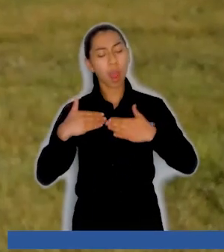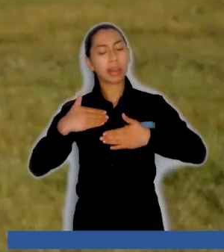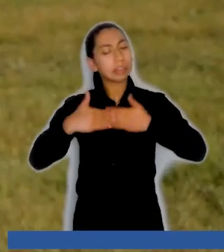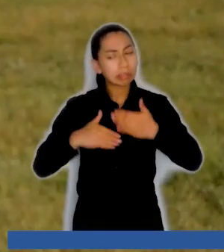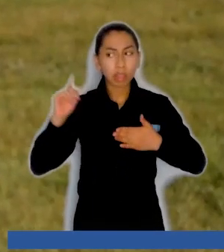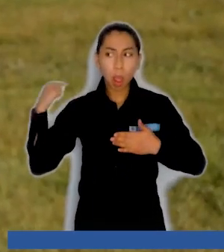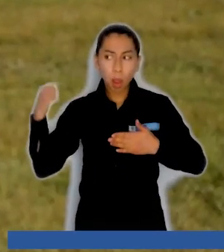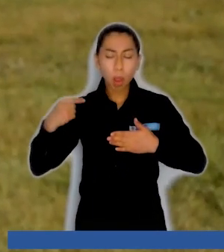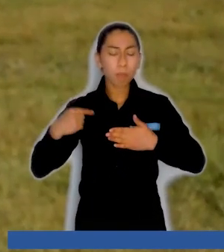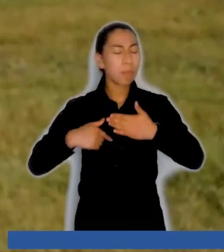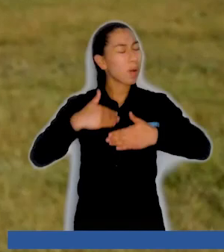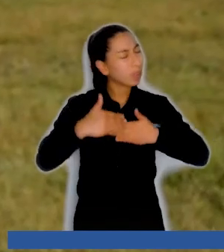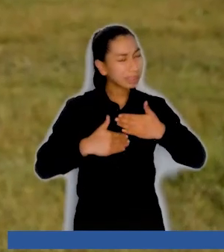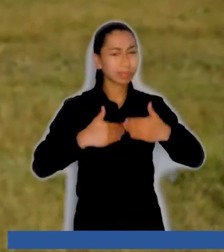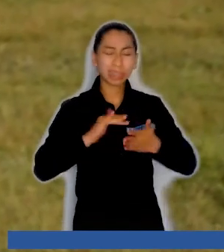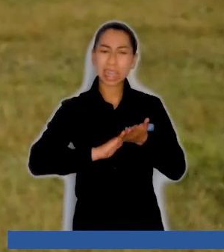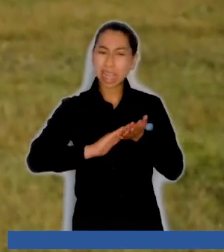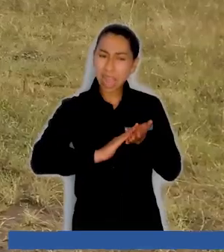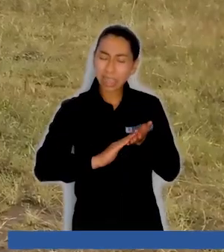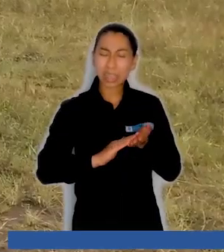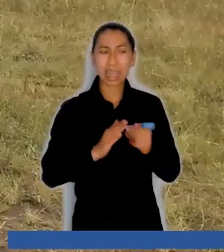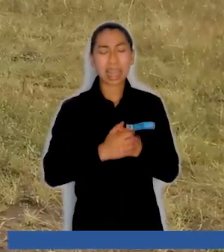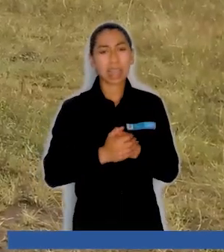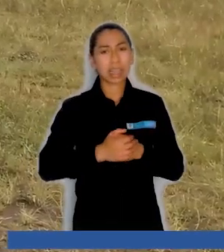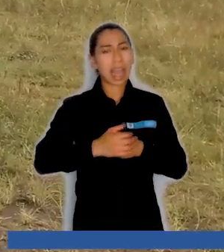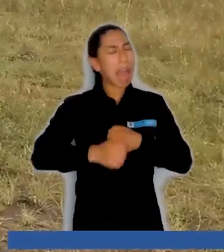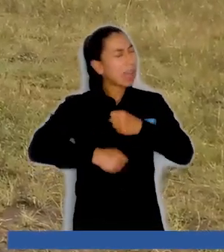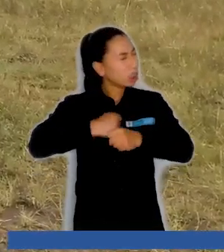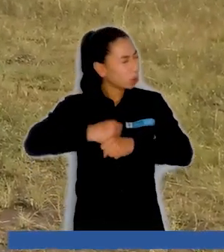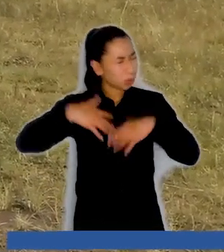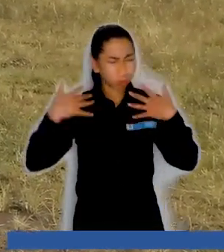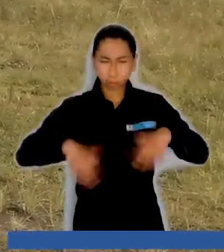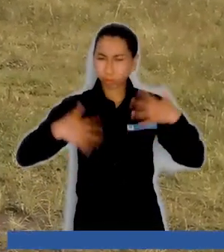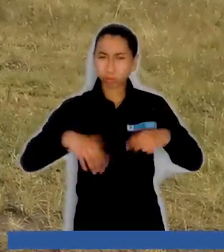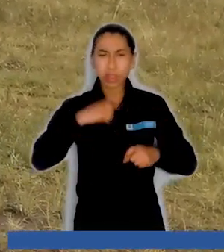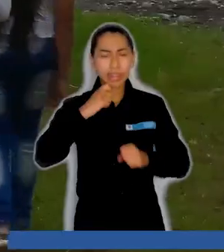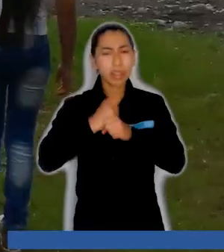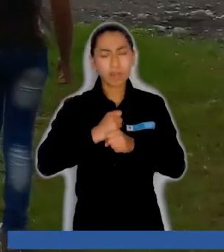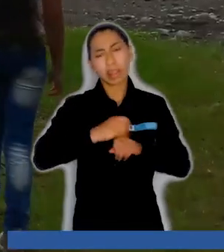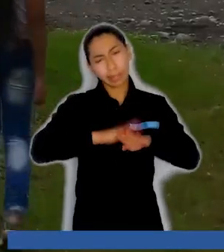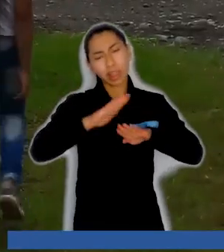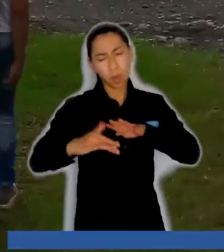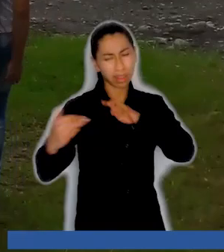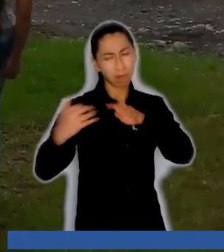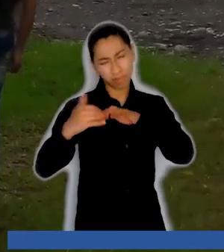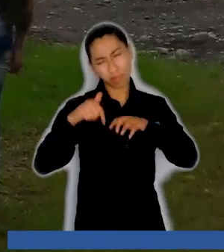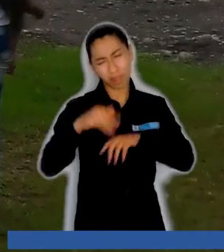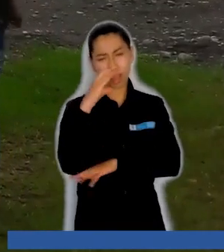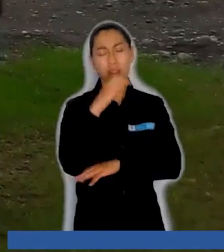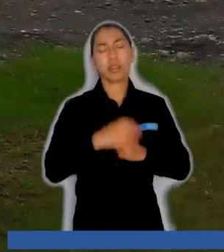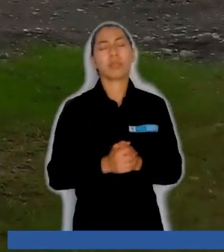proceso de recuperación de años que vivimos muy duros por causa del conflicto.